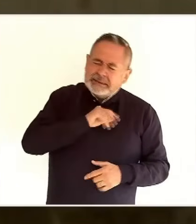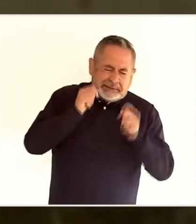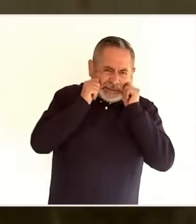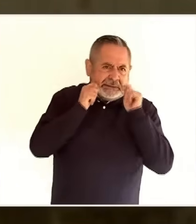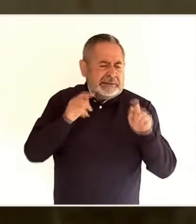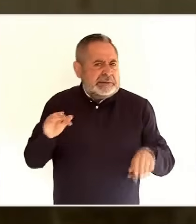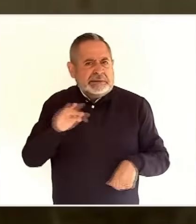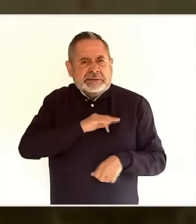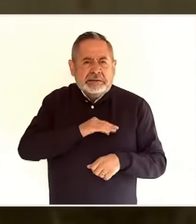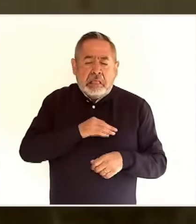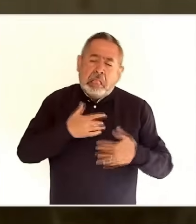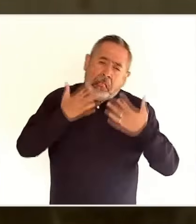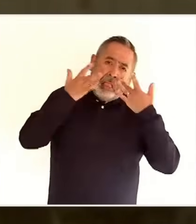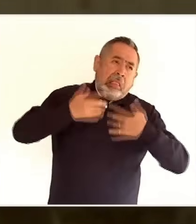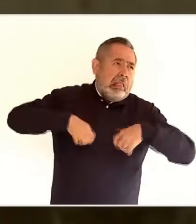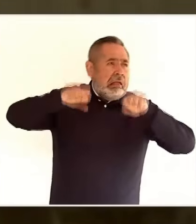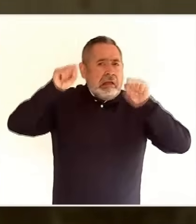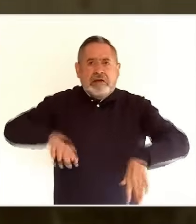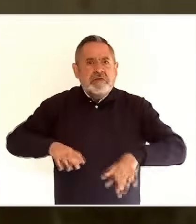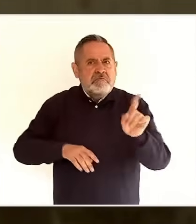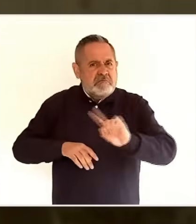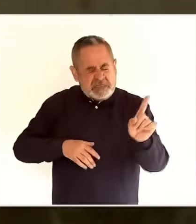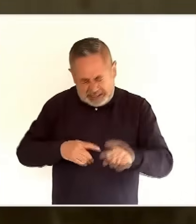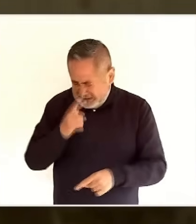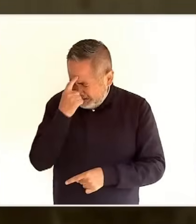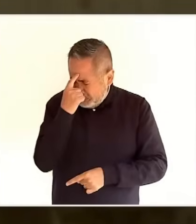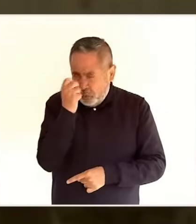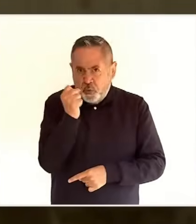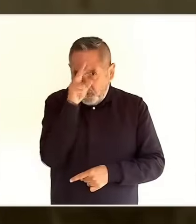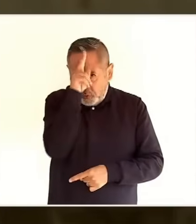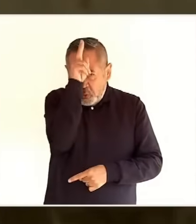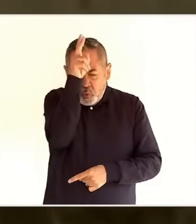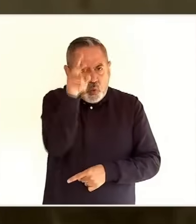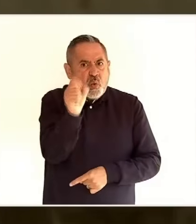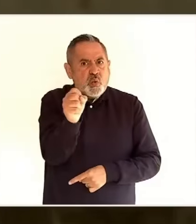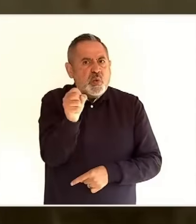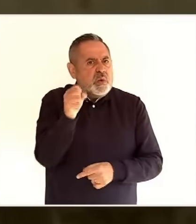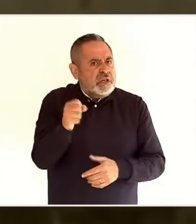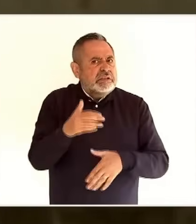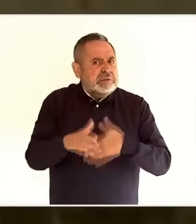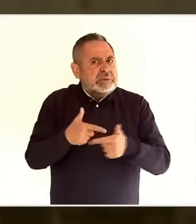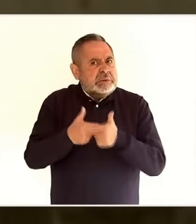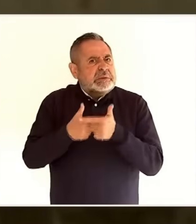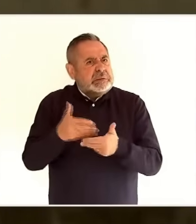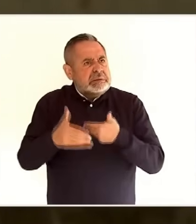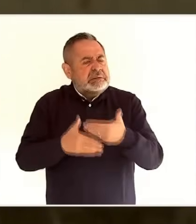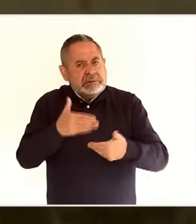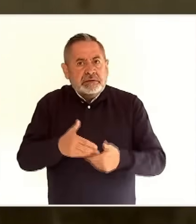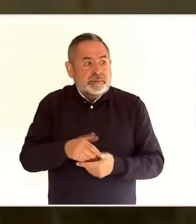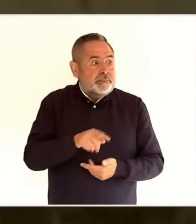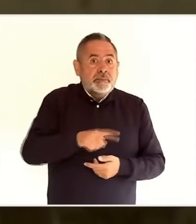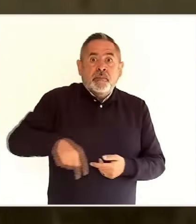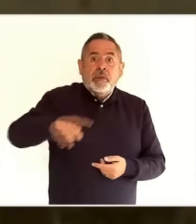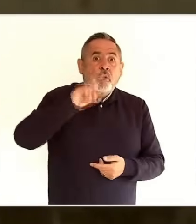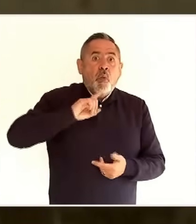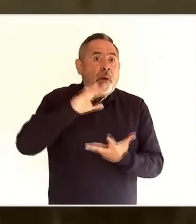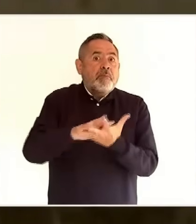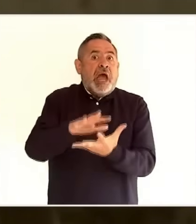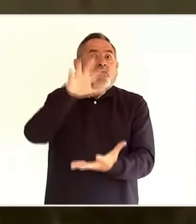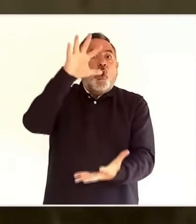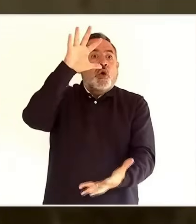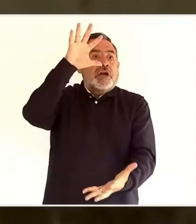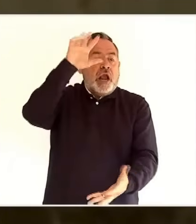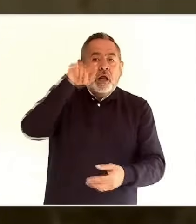sin claudicar ni traicionar sus principios. La mayoría de esas mujeres no fueron